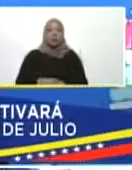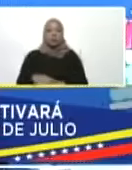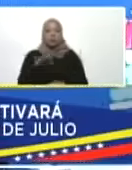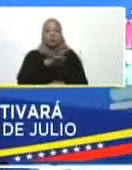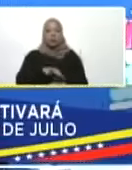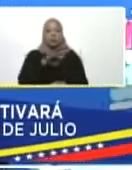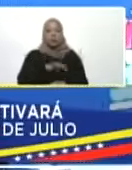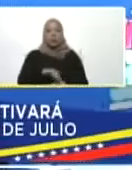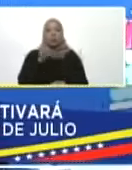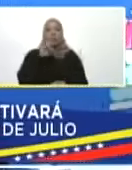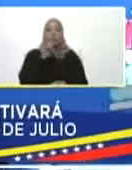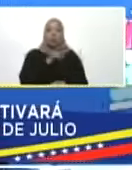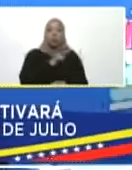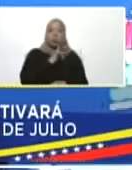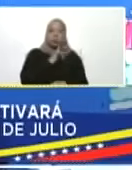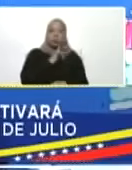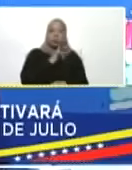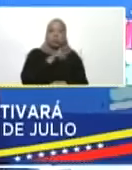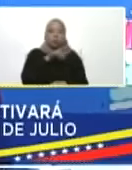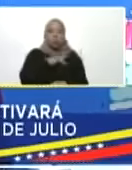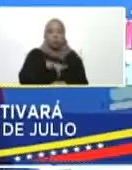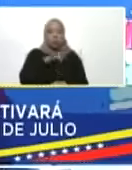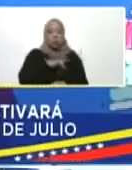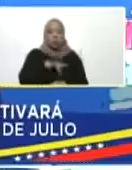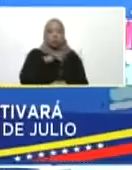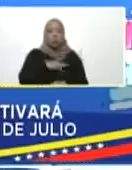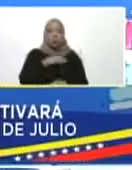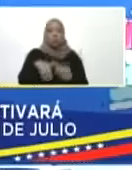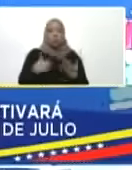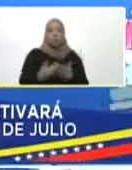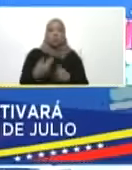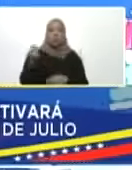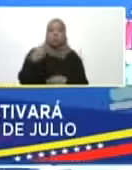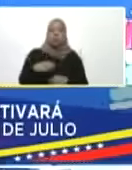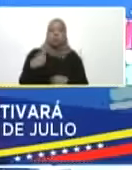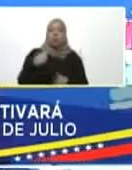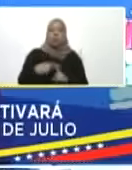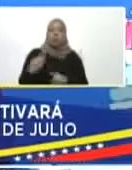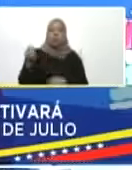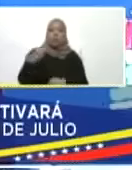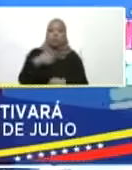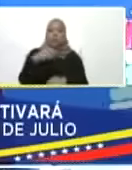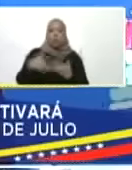A un hombre que sencillamente es uno más de ustedes.